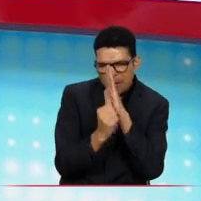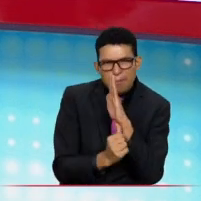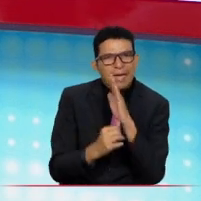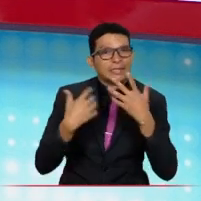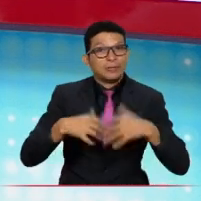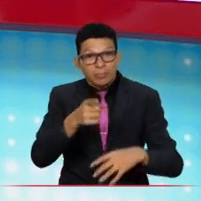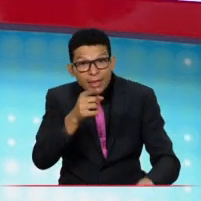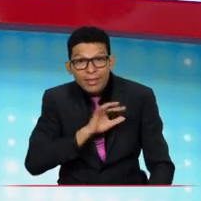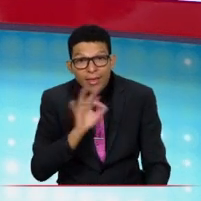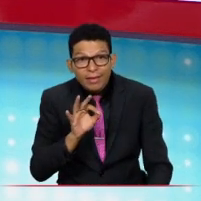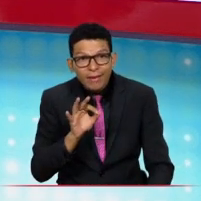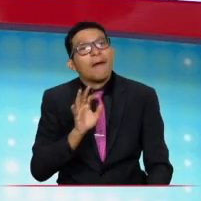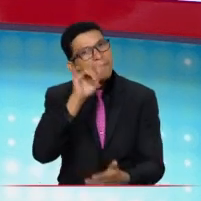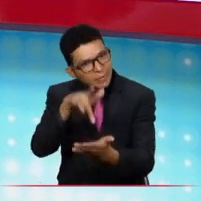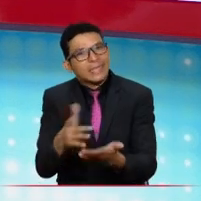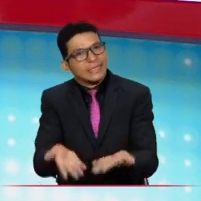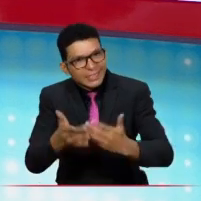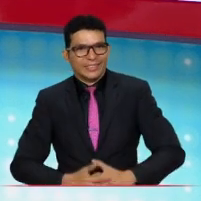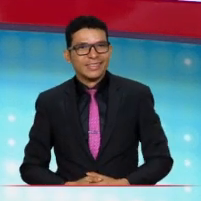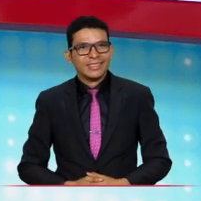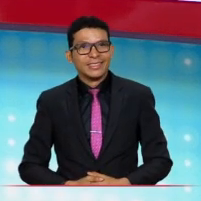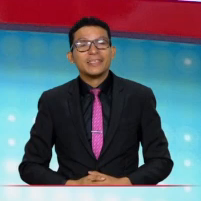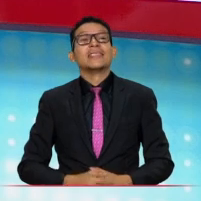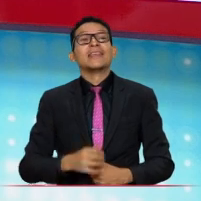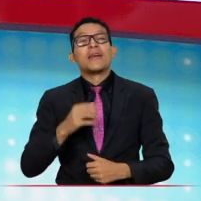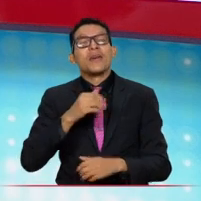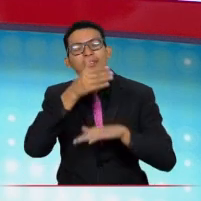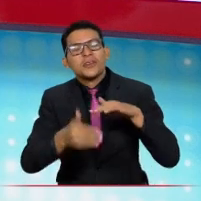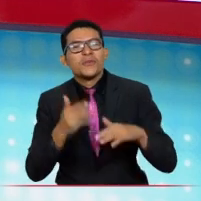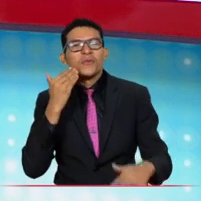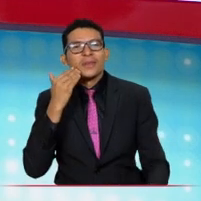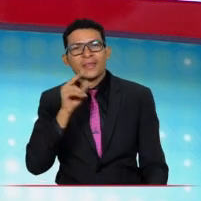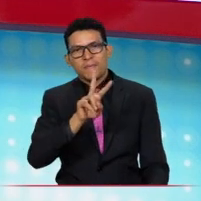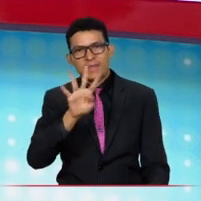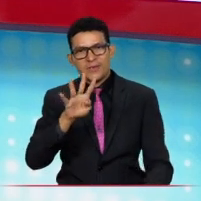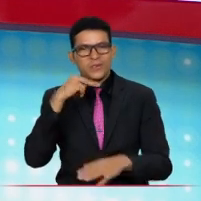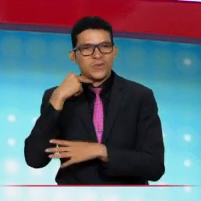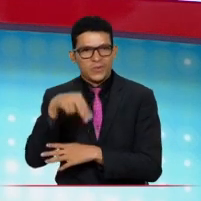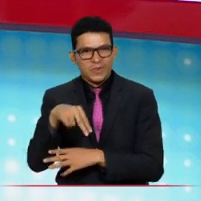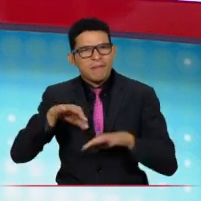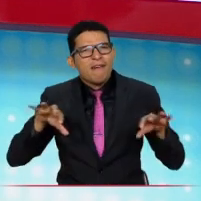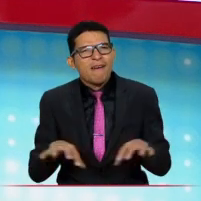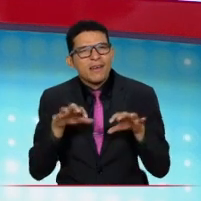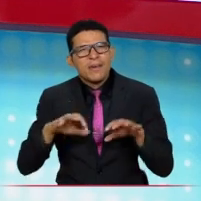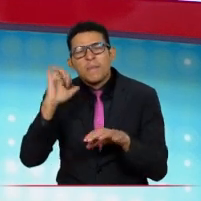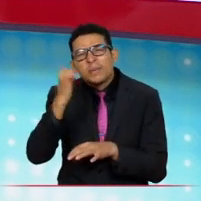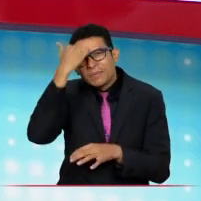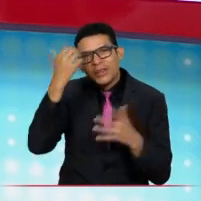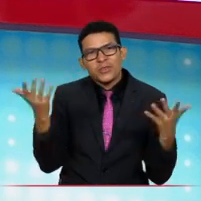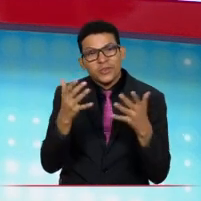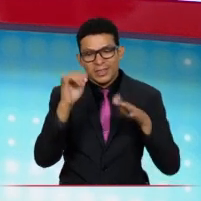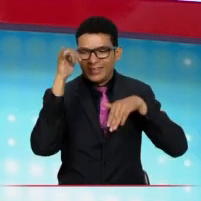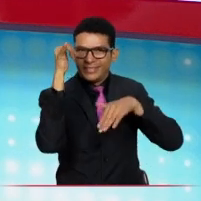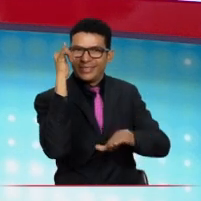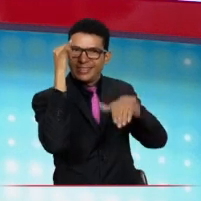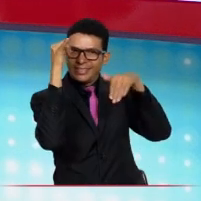no han ido, pues este es el momento. Sí, tienen plazo para hacerlo hasta el 24 de noviembre. Hay muchas actividades, principalmente en el Boulevard del Río,